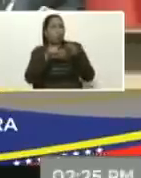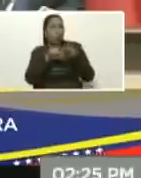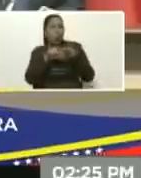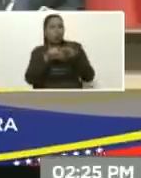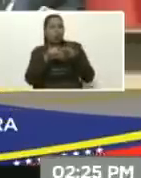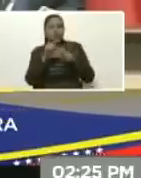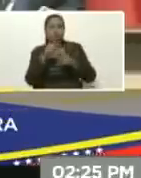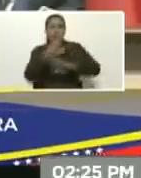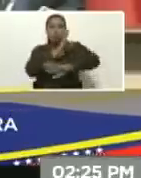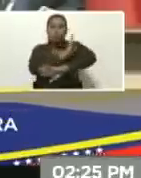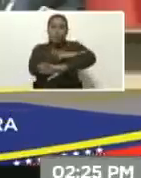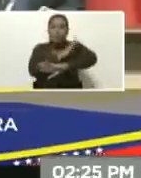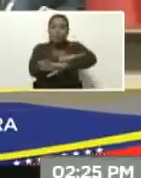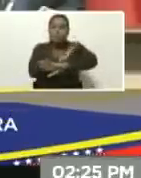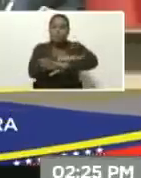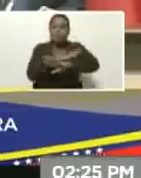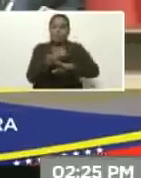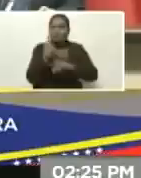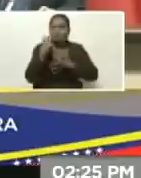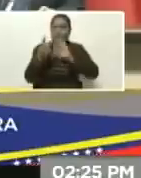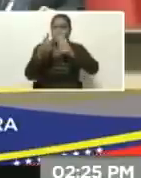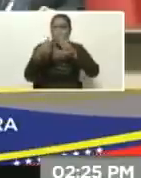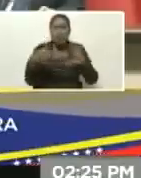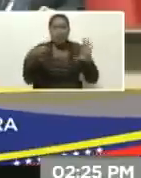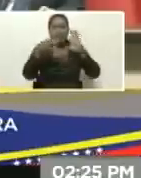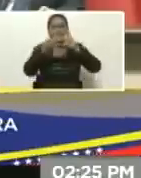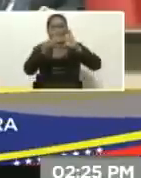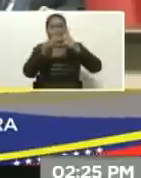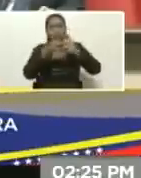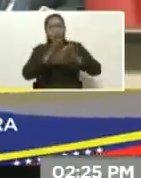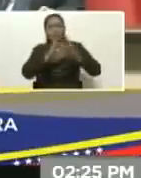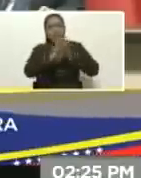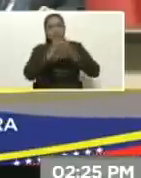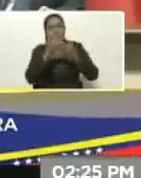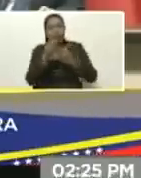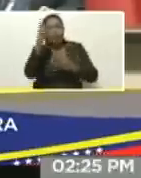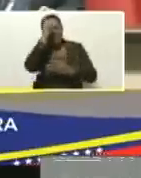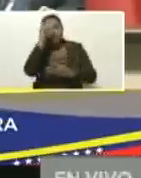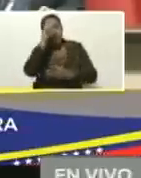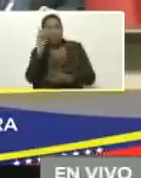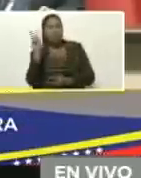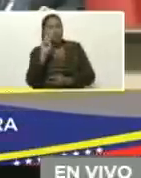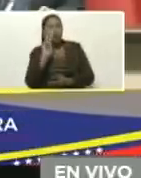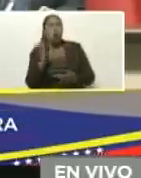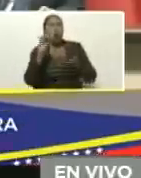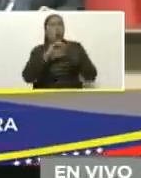el carácter ejemplar de la amistad entre Turquía y Venezuela. Una vez más,